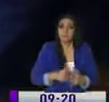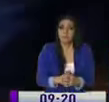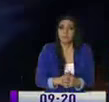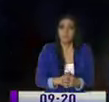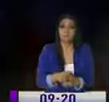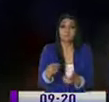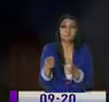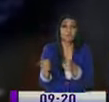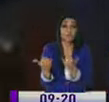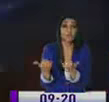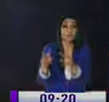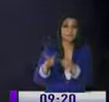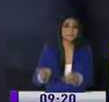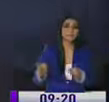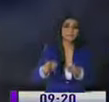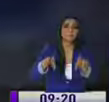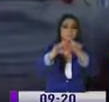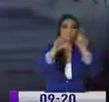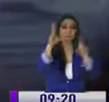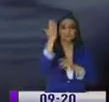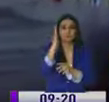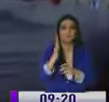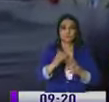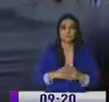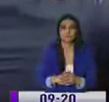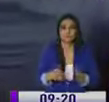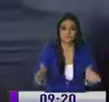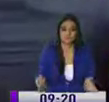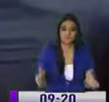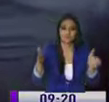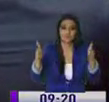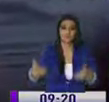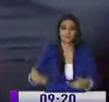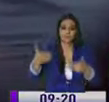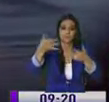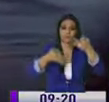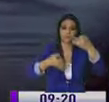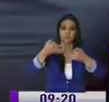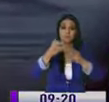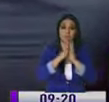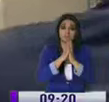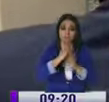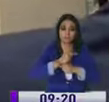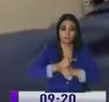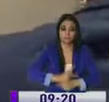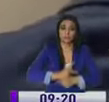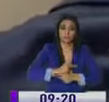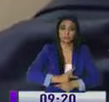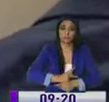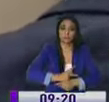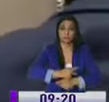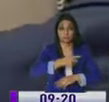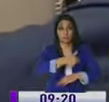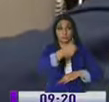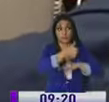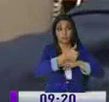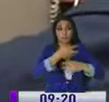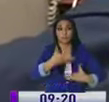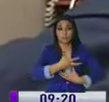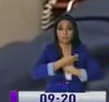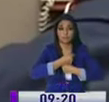investigado en el caso odebrecht desde el edificio judicial aseguró que solicitará protección a las autoridades de